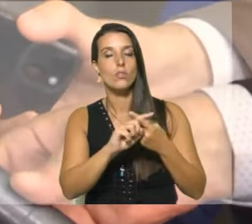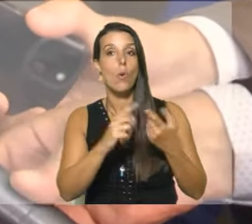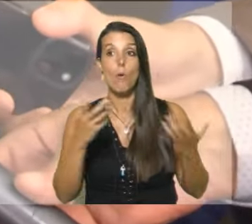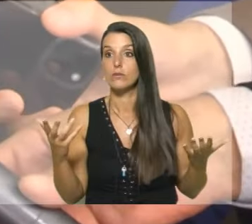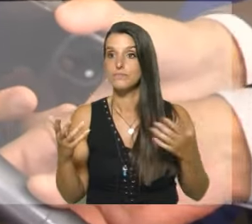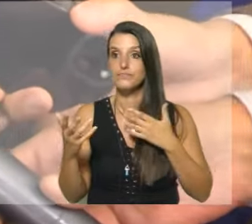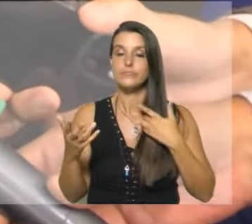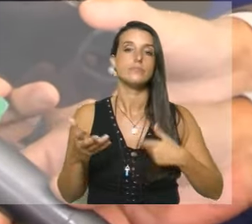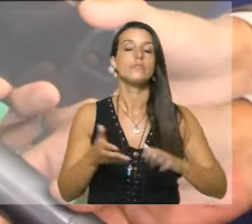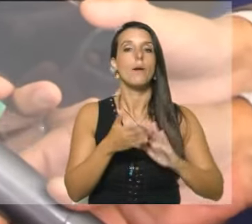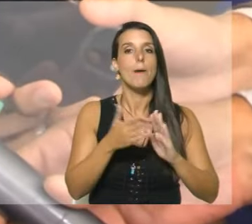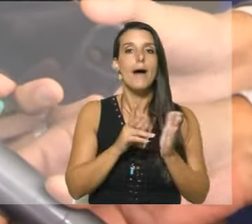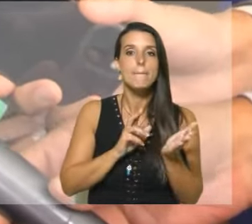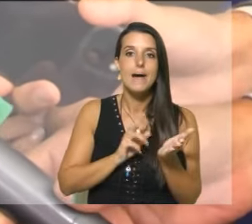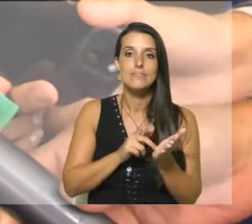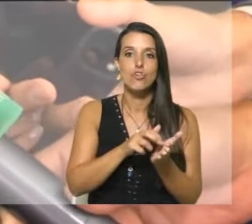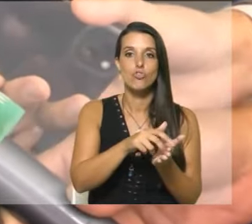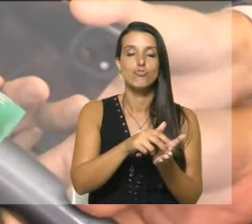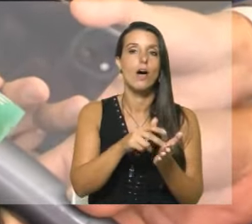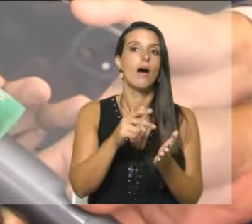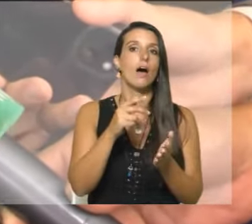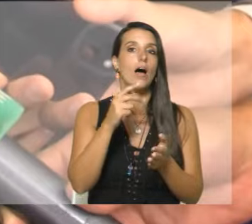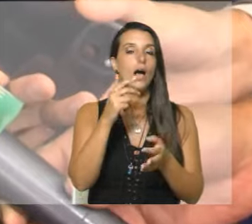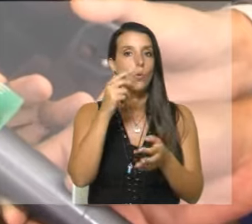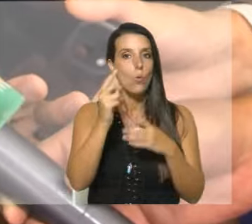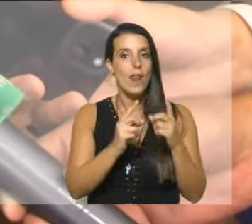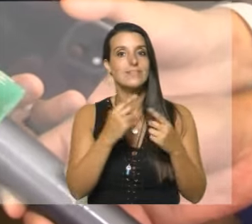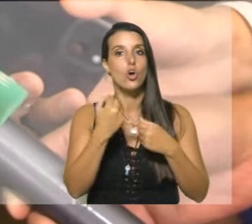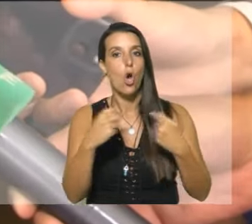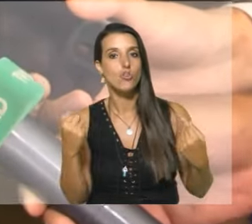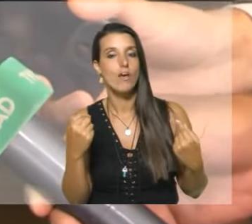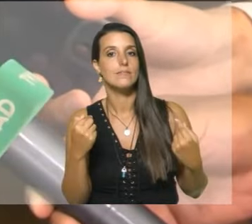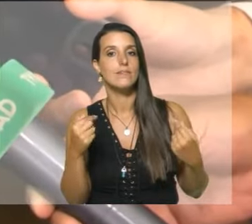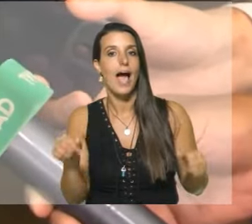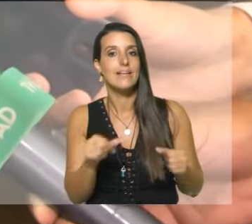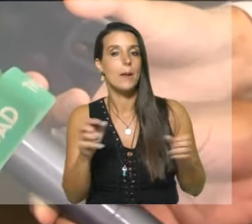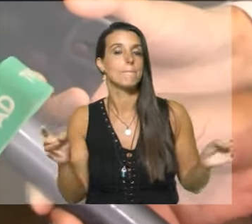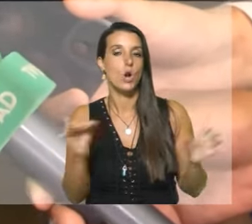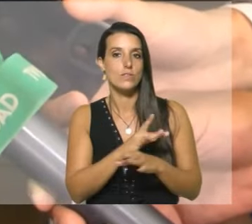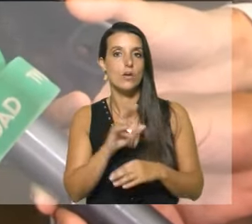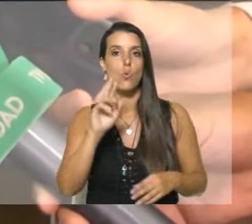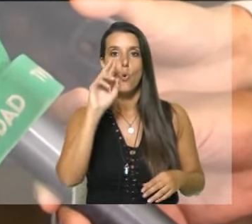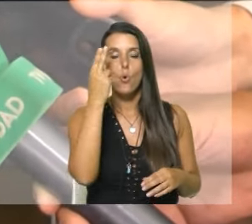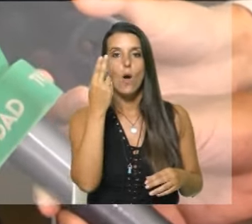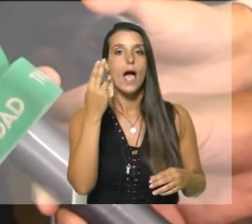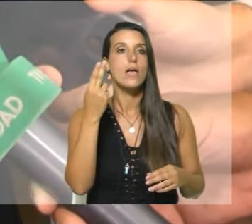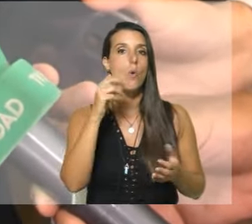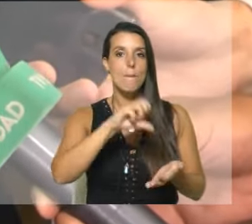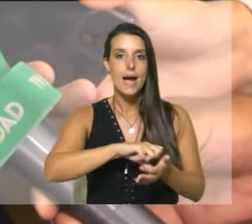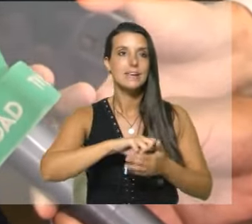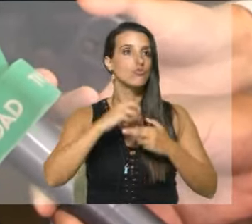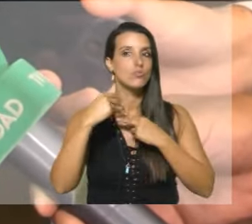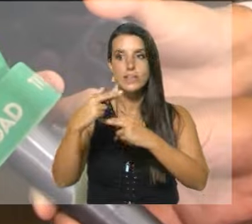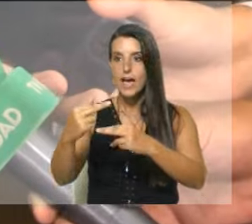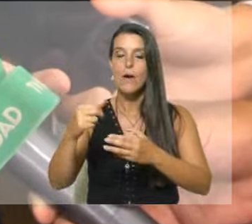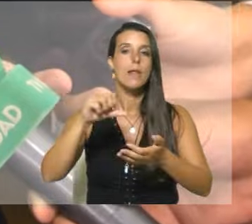Bueno, vamos dando pasos, ¿verdad? Muchas de las cosas que tenemos que hacer ya las tenemos prontas. Uruguay es un país muy sustentable, es un